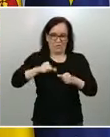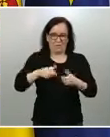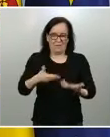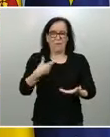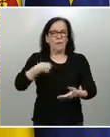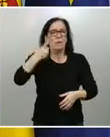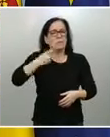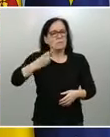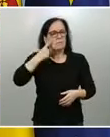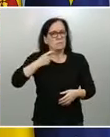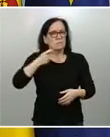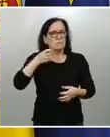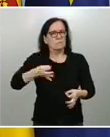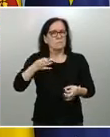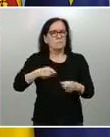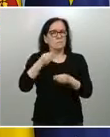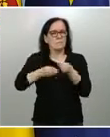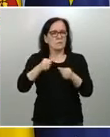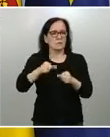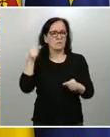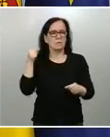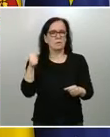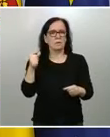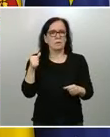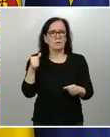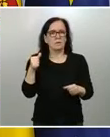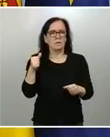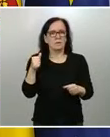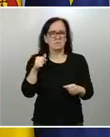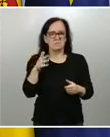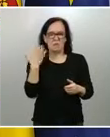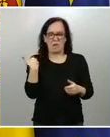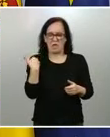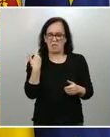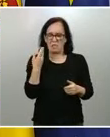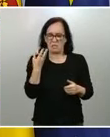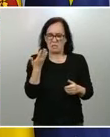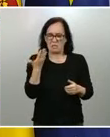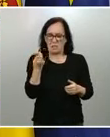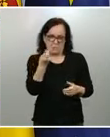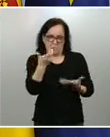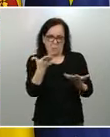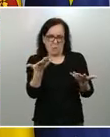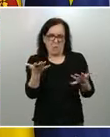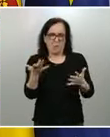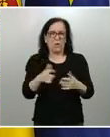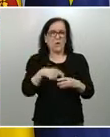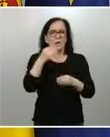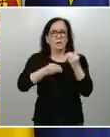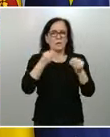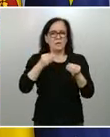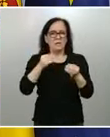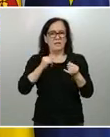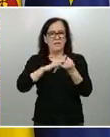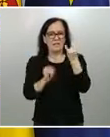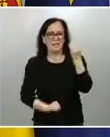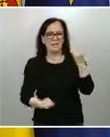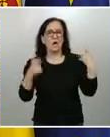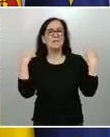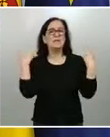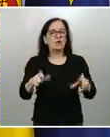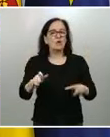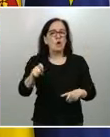hacer bueno prácticamente no hace mucho tuvimos una crisis del sector turismo en